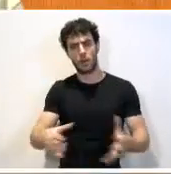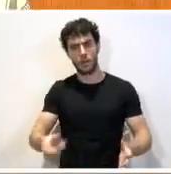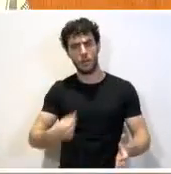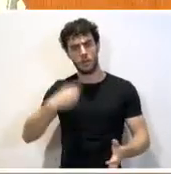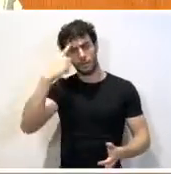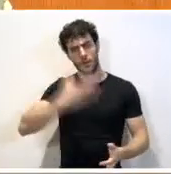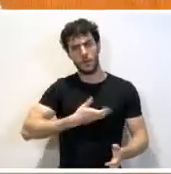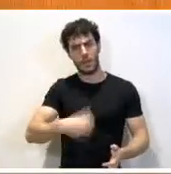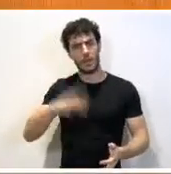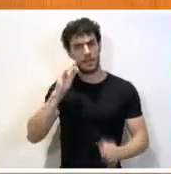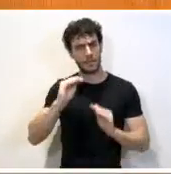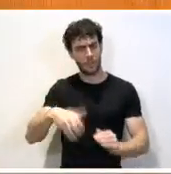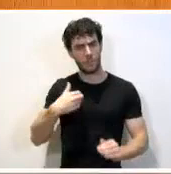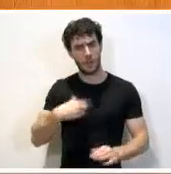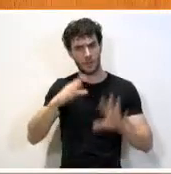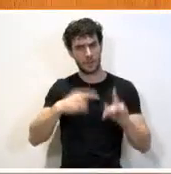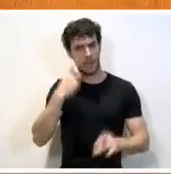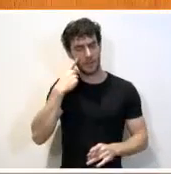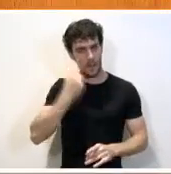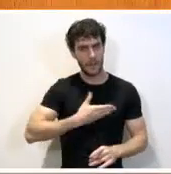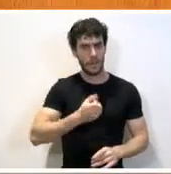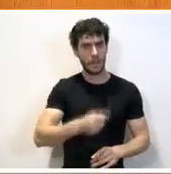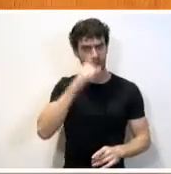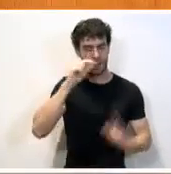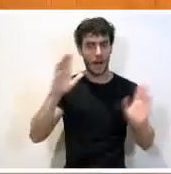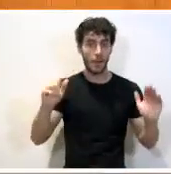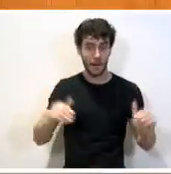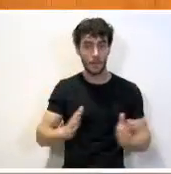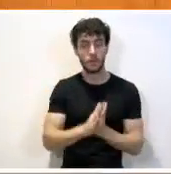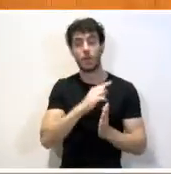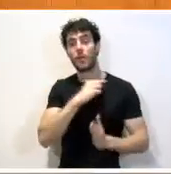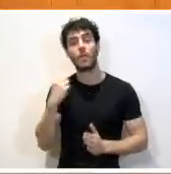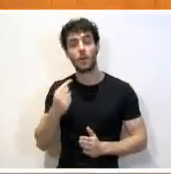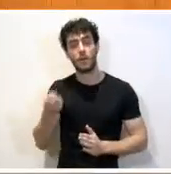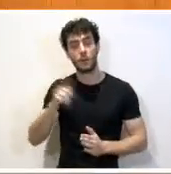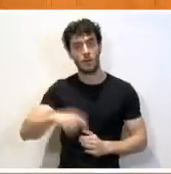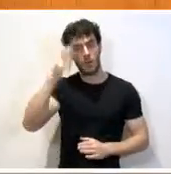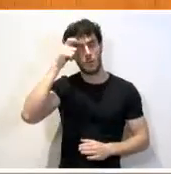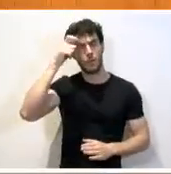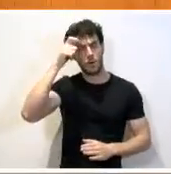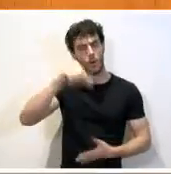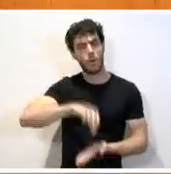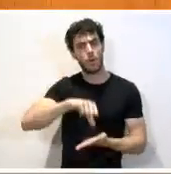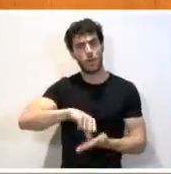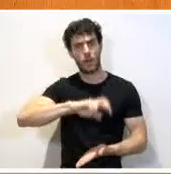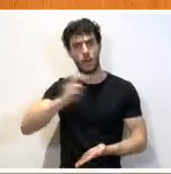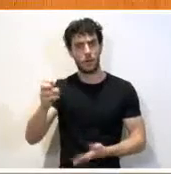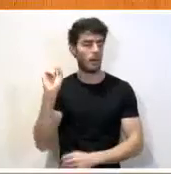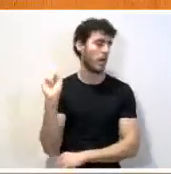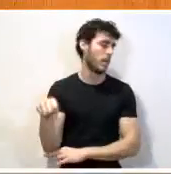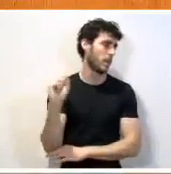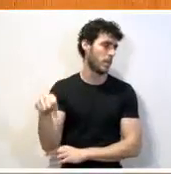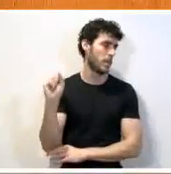molestado. Háganselo mirar los alcaldes de Alfaro, de Santo Domingo o de otras localidades en las que les dan igual